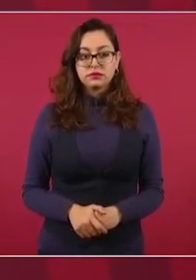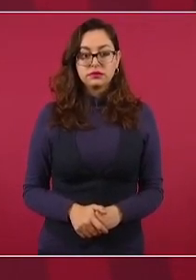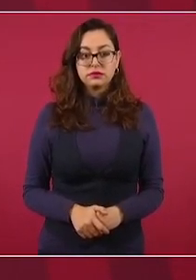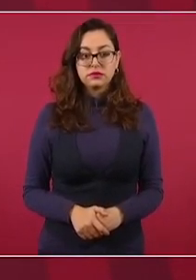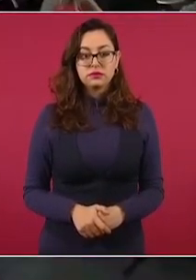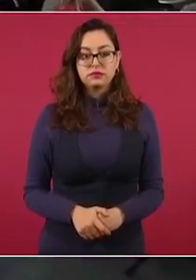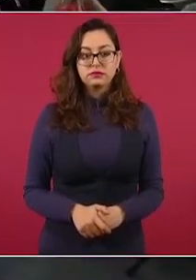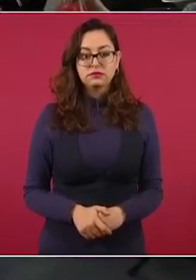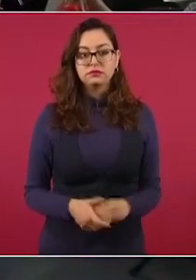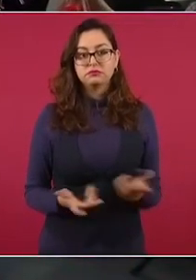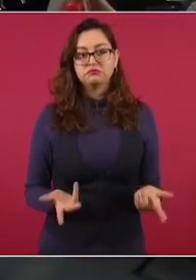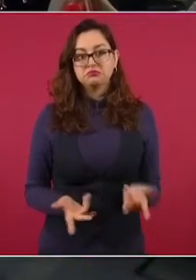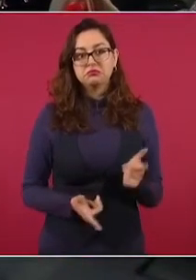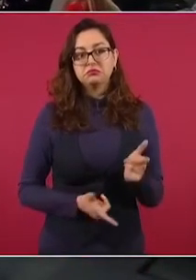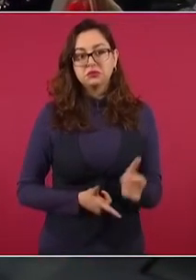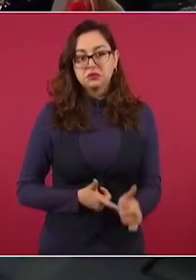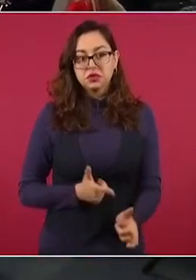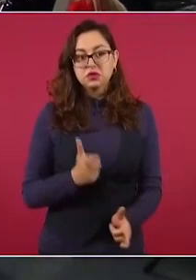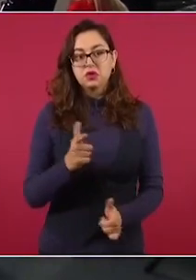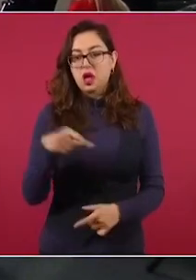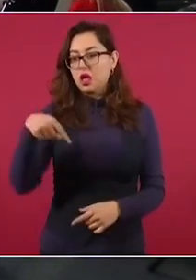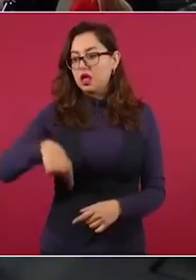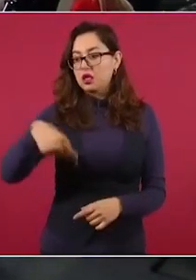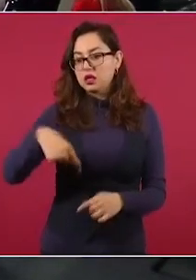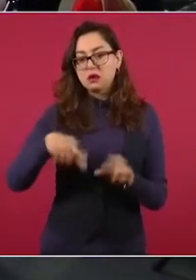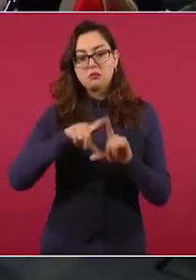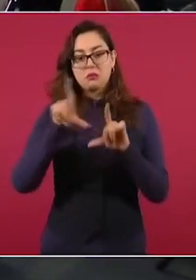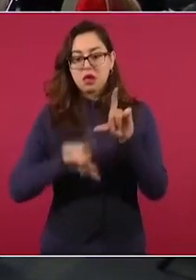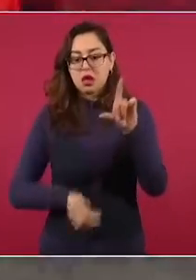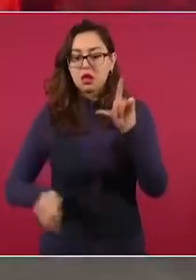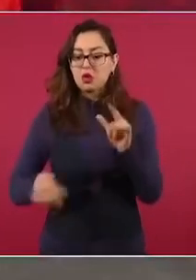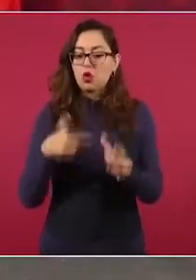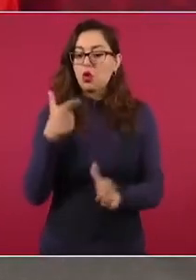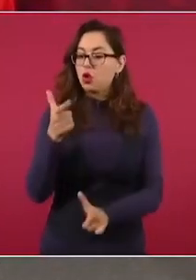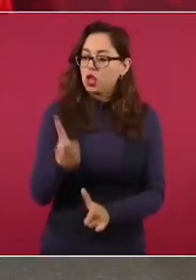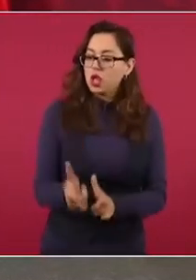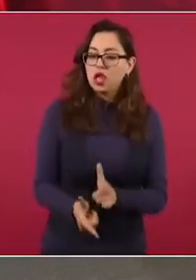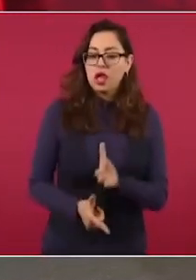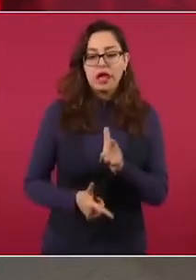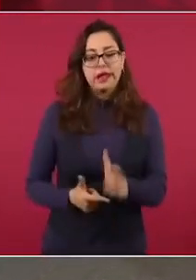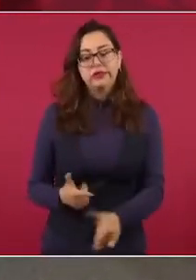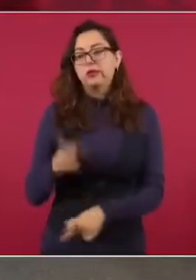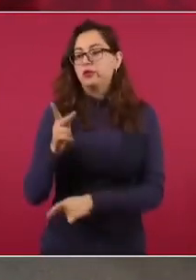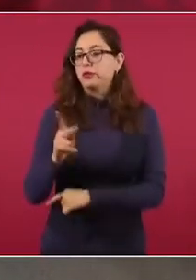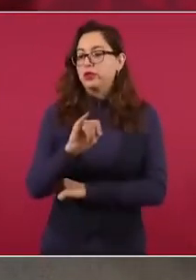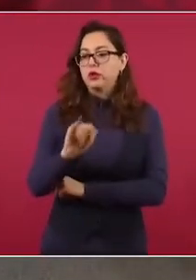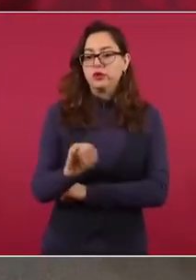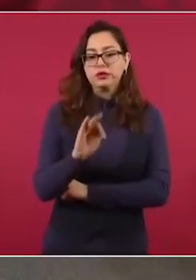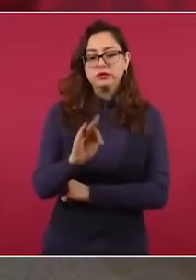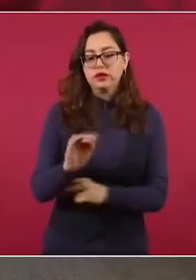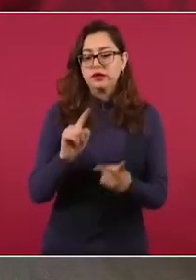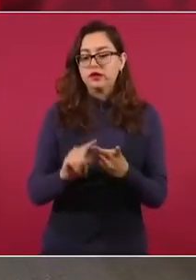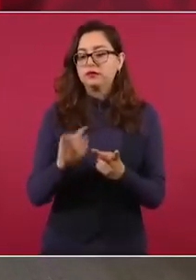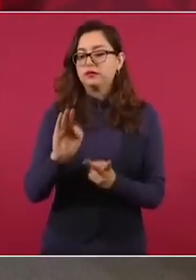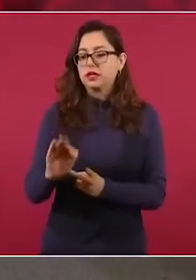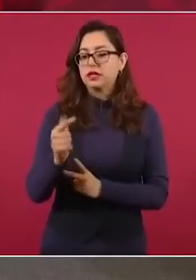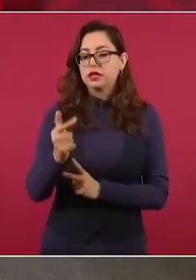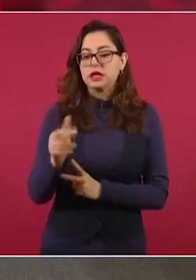la lentitud aquí en México, en el Poder Judicial, en la Fiscalía y